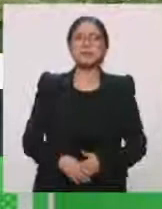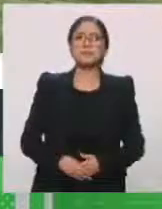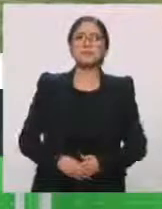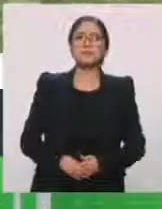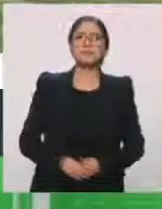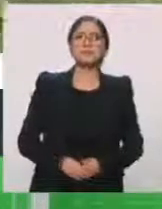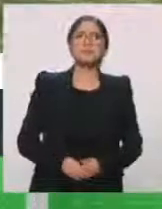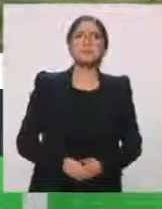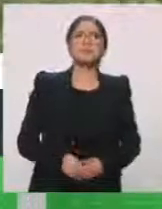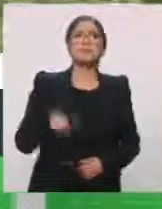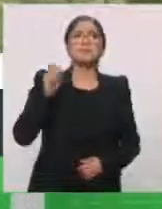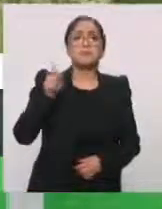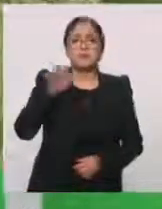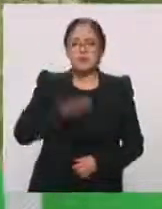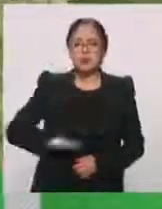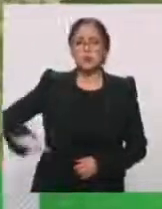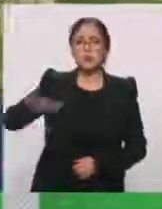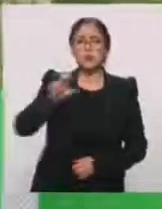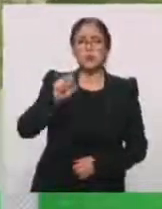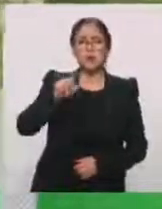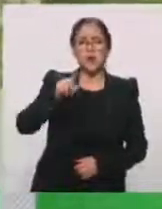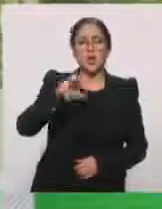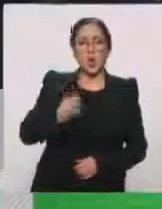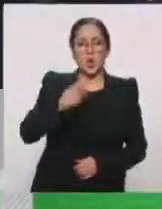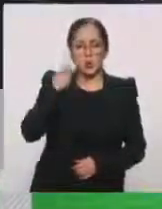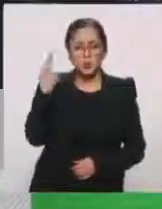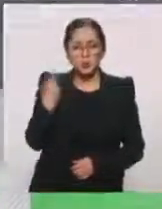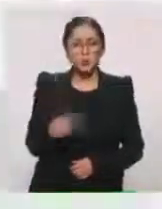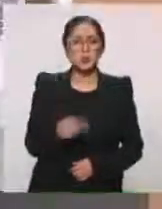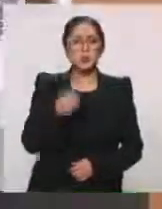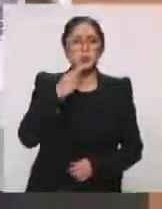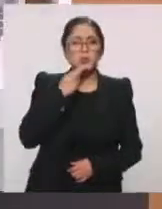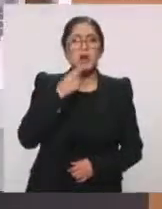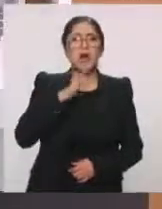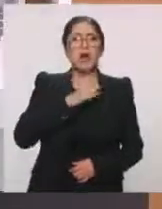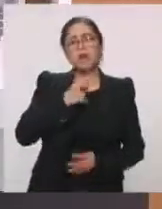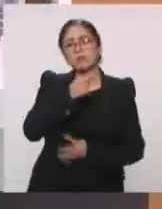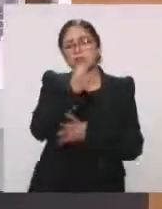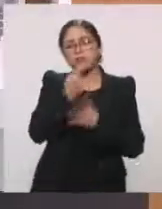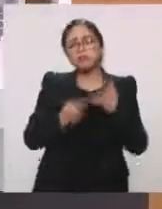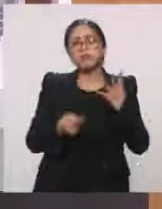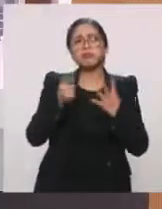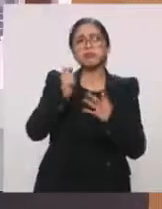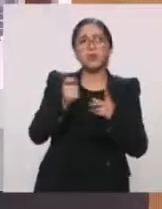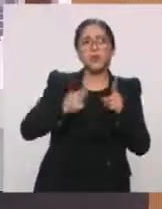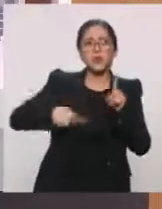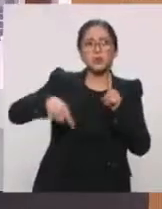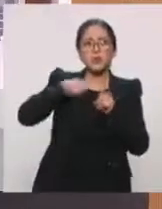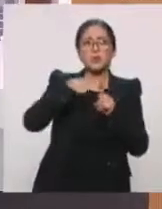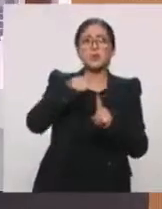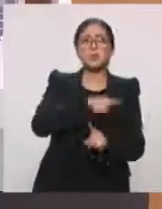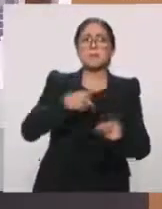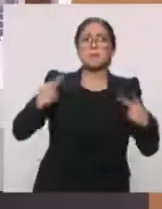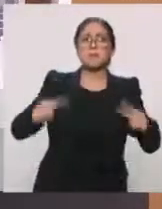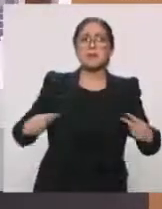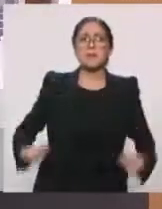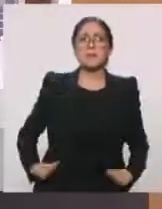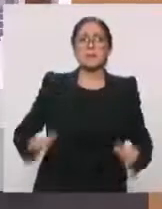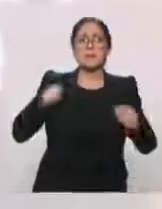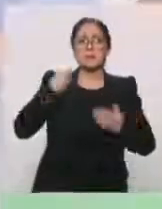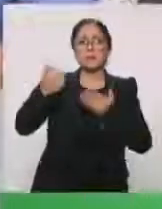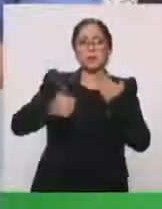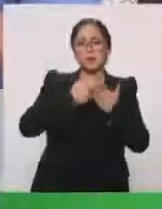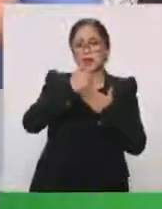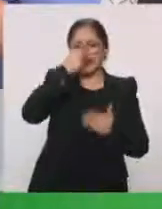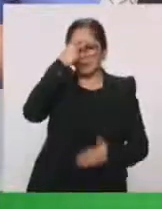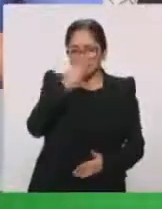saber que, bueno, el suelo de conservación aporta gran cantidad de factores positivos a los ciudadanos de esta ciudad, pero ¿qué pasaría si el suelo de